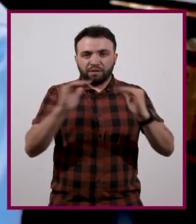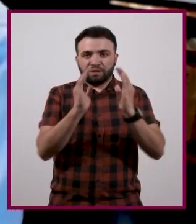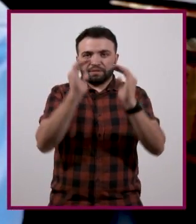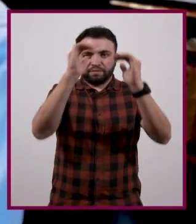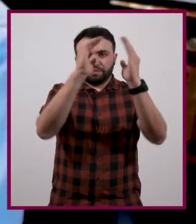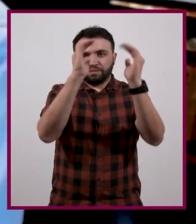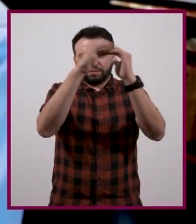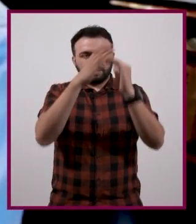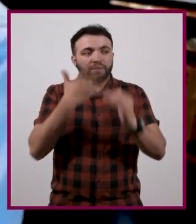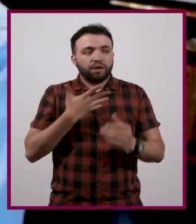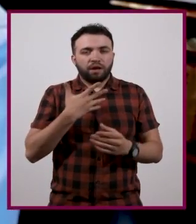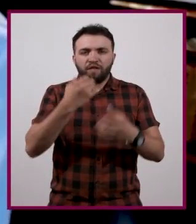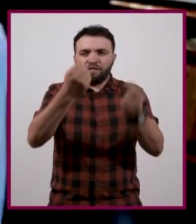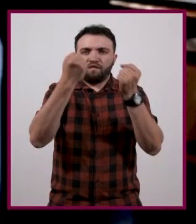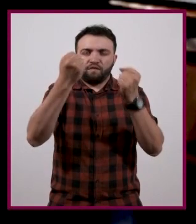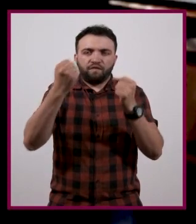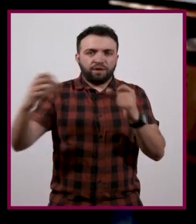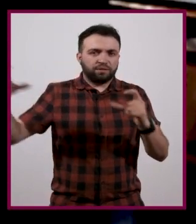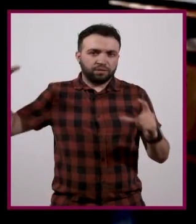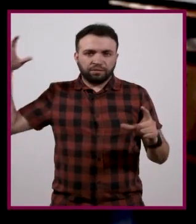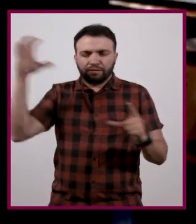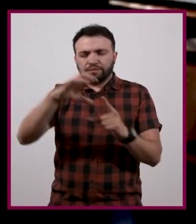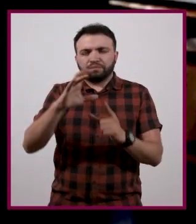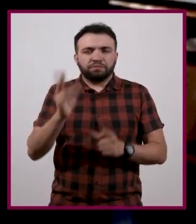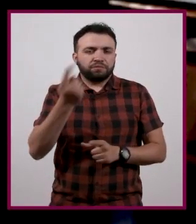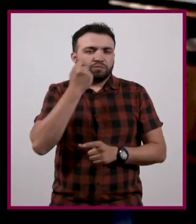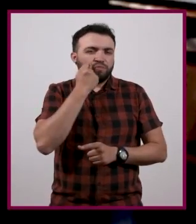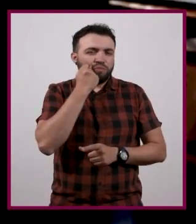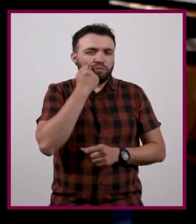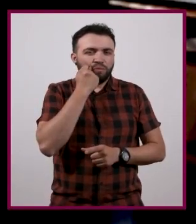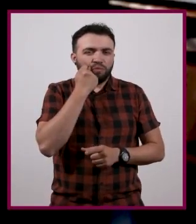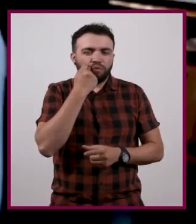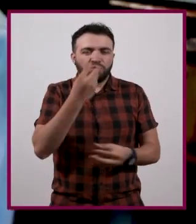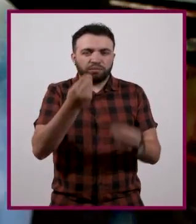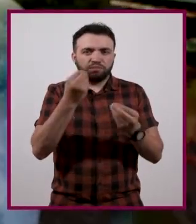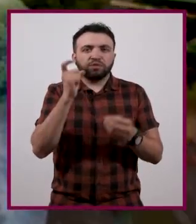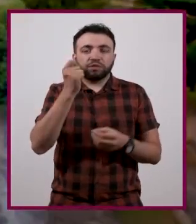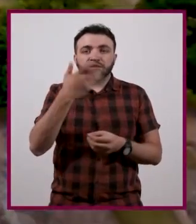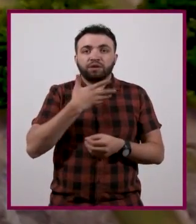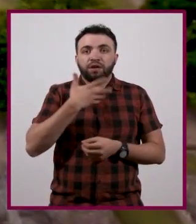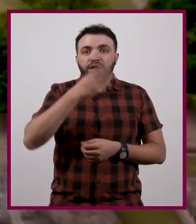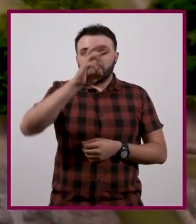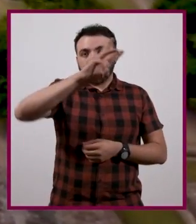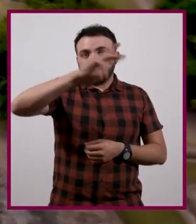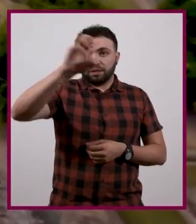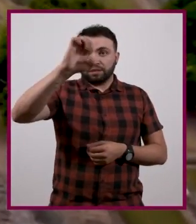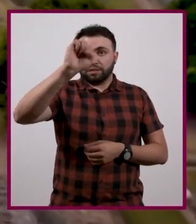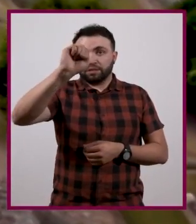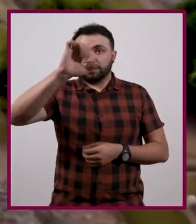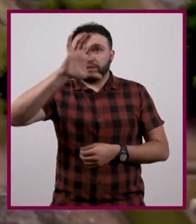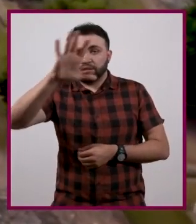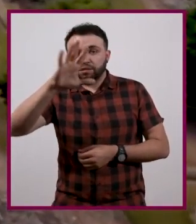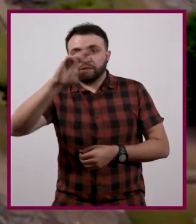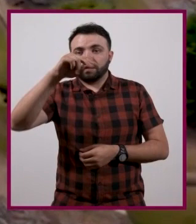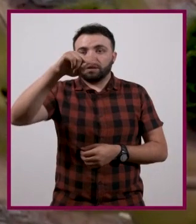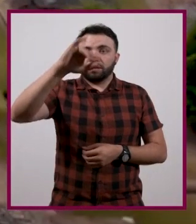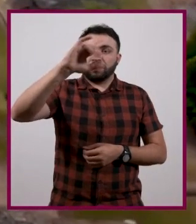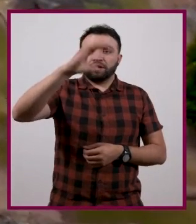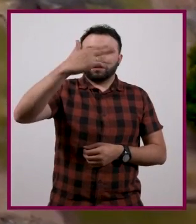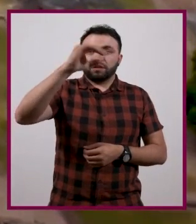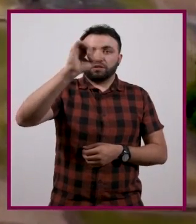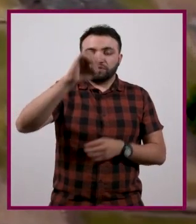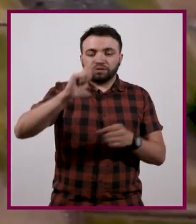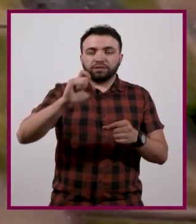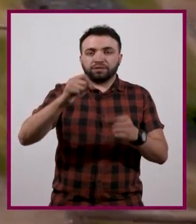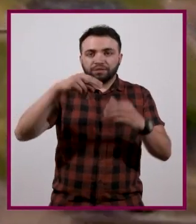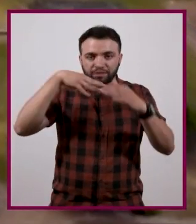fuerte vocación solar. Ya, si no nos importa mucho si tiene 365 nichos por los 365 días